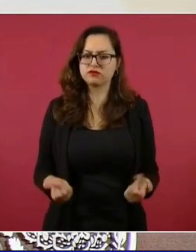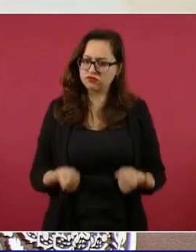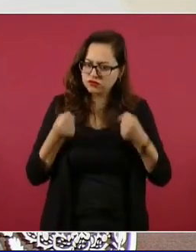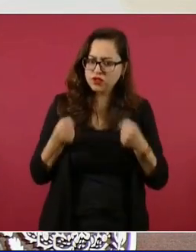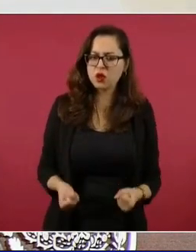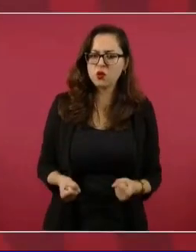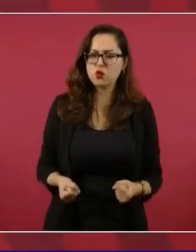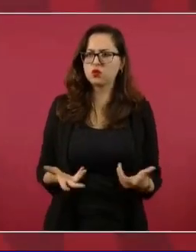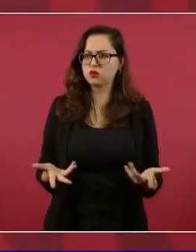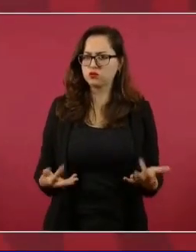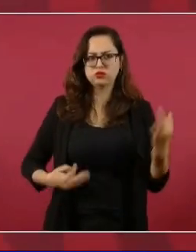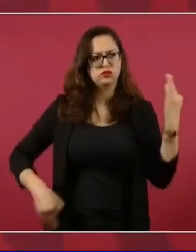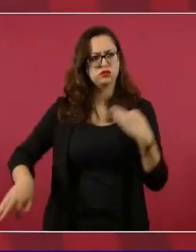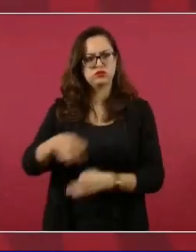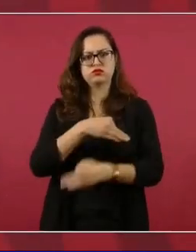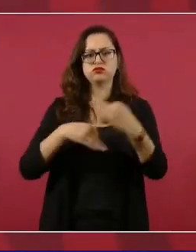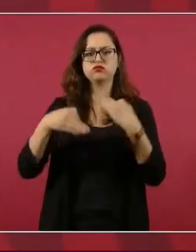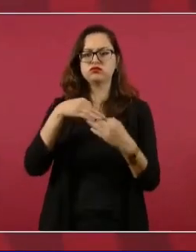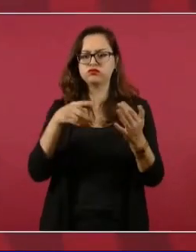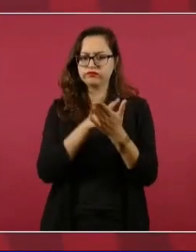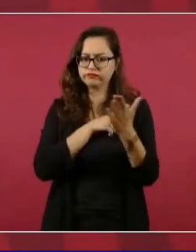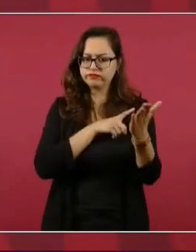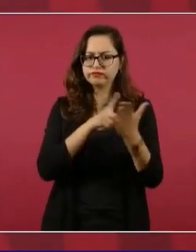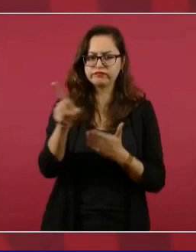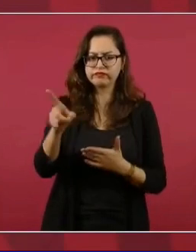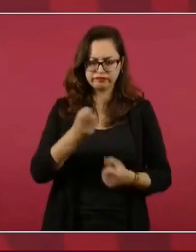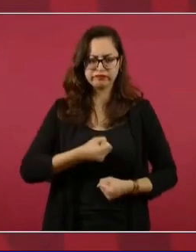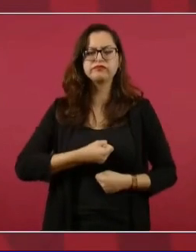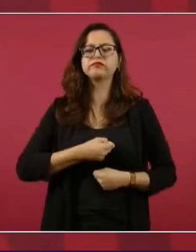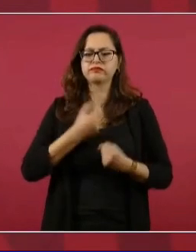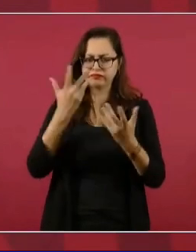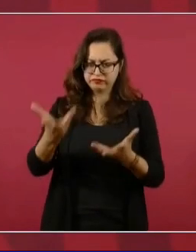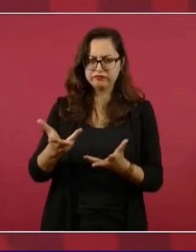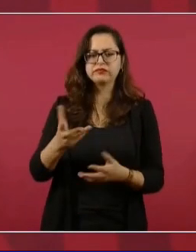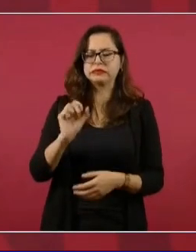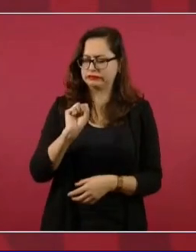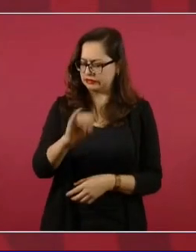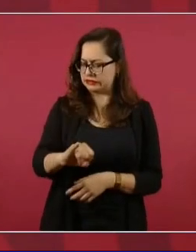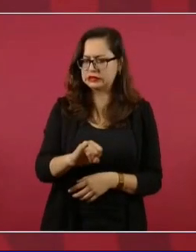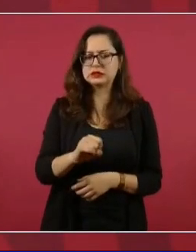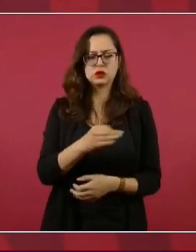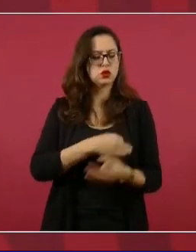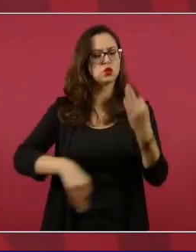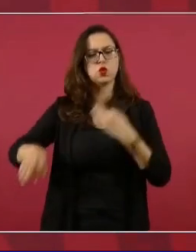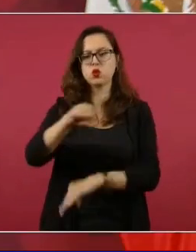Garantizando el derecho a todos a expresarse, a manifestarse,